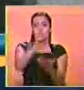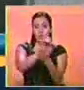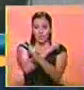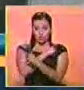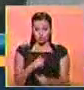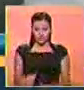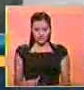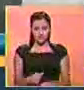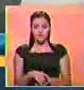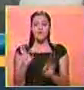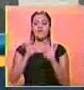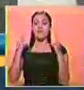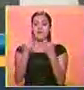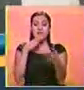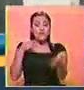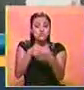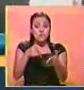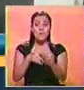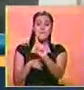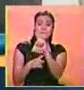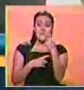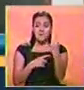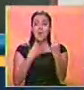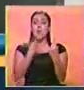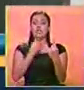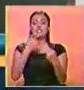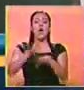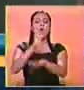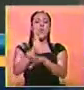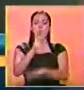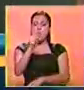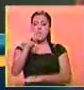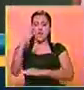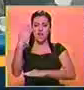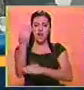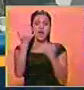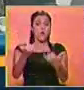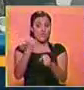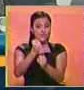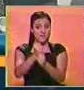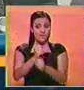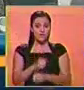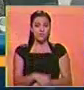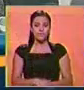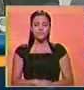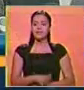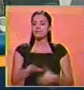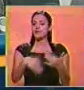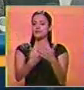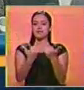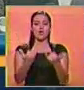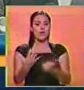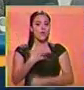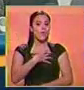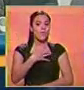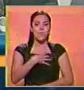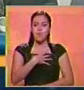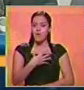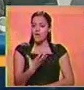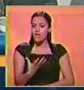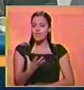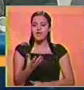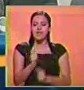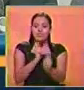Portuguesa. Familiares acusaron desde un primer momento a policías de Lara activos. No se ha podido hasta ahora concertar